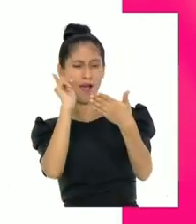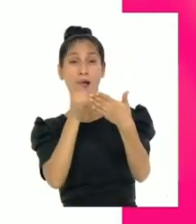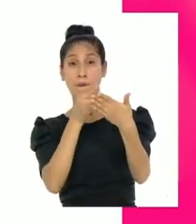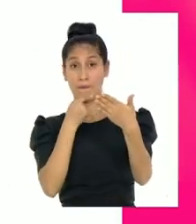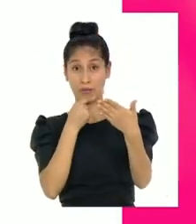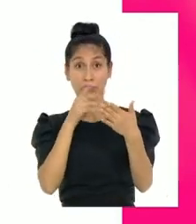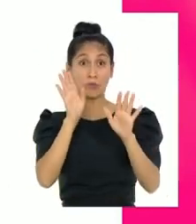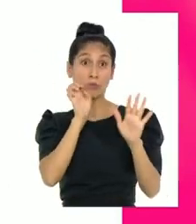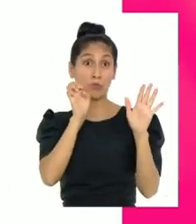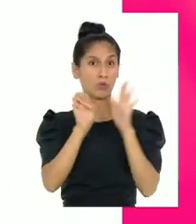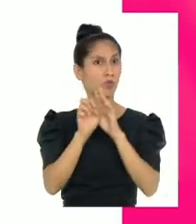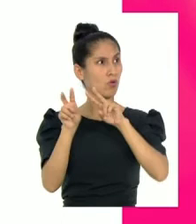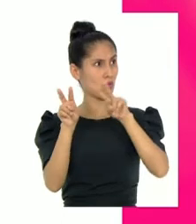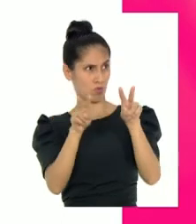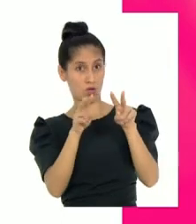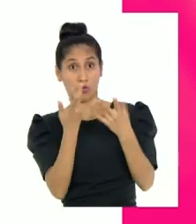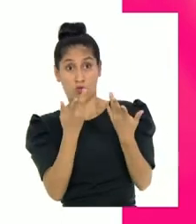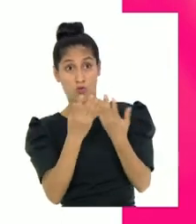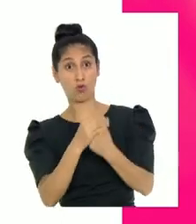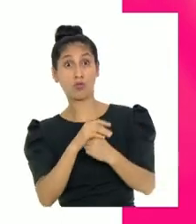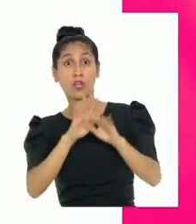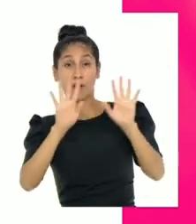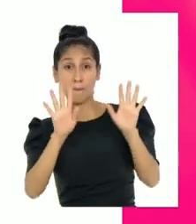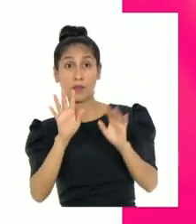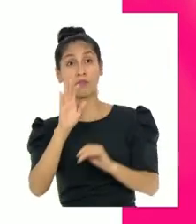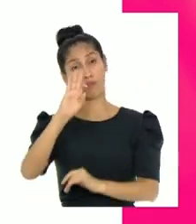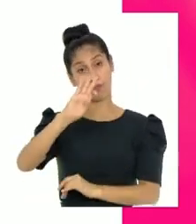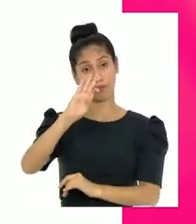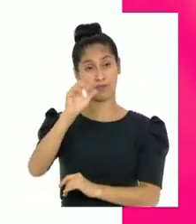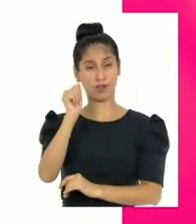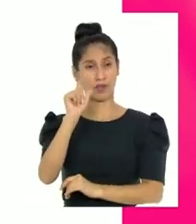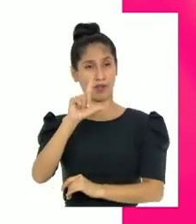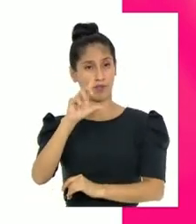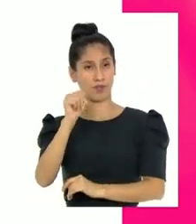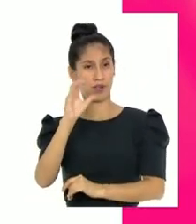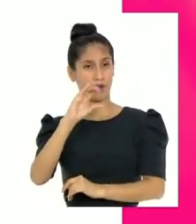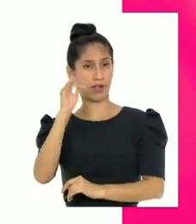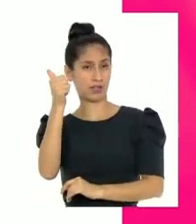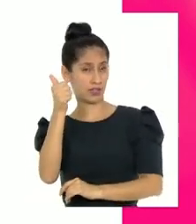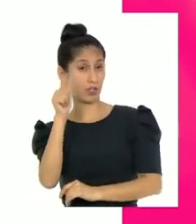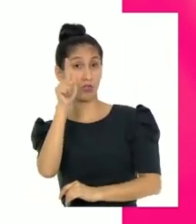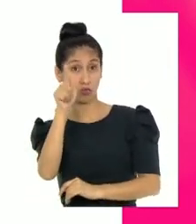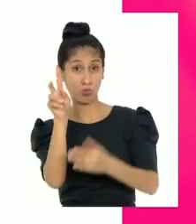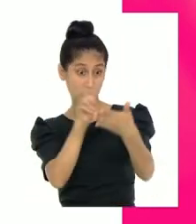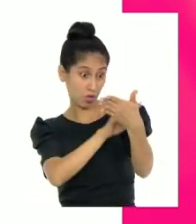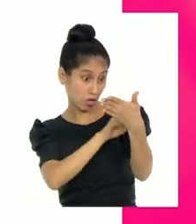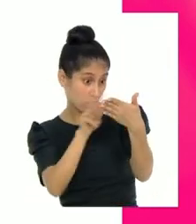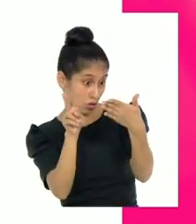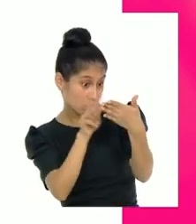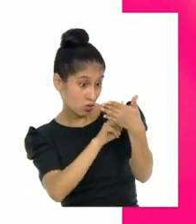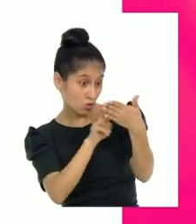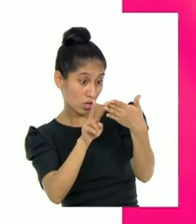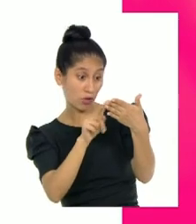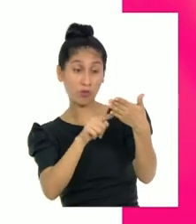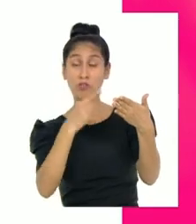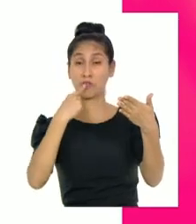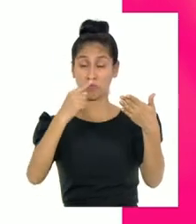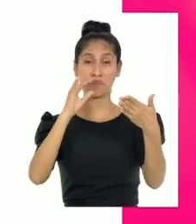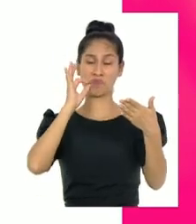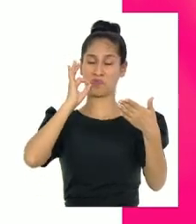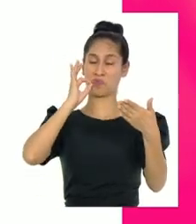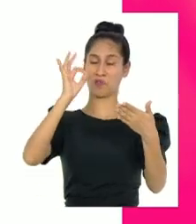las falacias. Tal vez conoces un tipo de ellas. ¿Has escuchado o leído publicidad que promete con argumentos